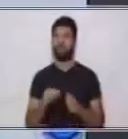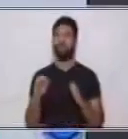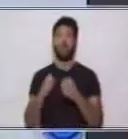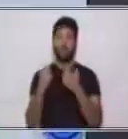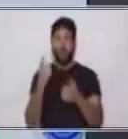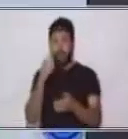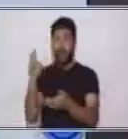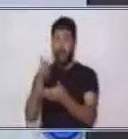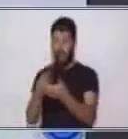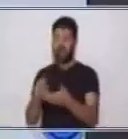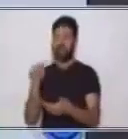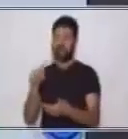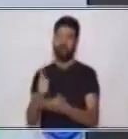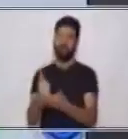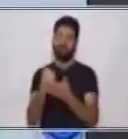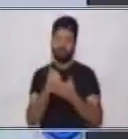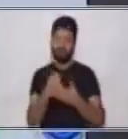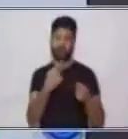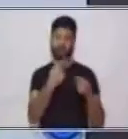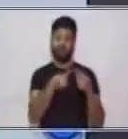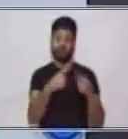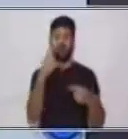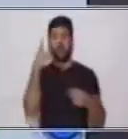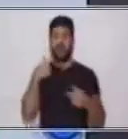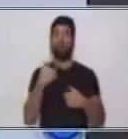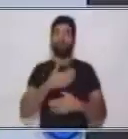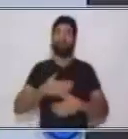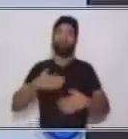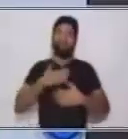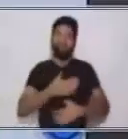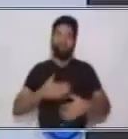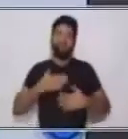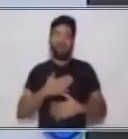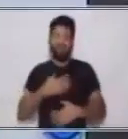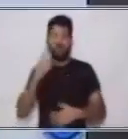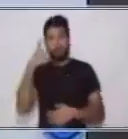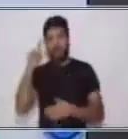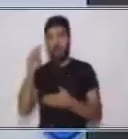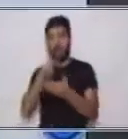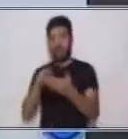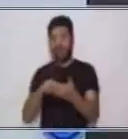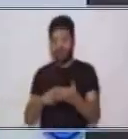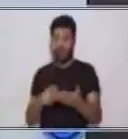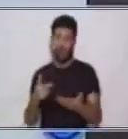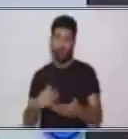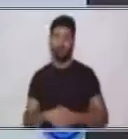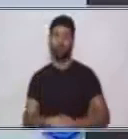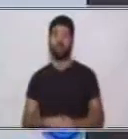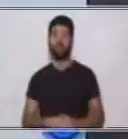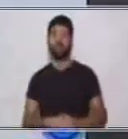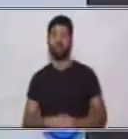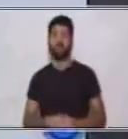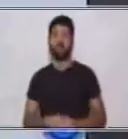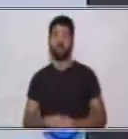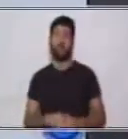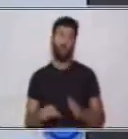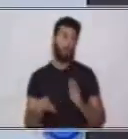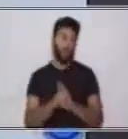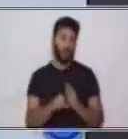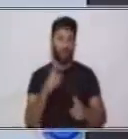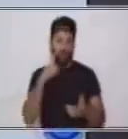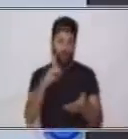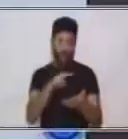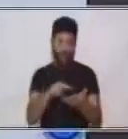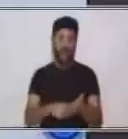nos puede servir la lectura. De diversión también, algún texto que usted haya leído y que se recuerde que haya sido gracioso, alguno de los